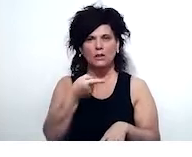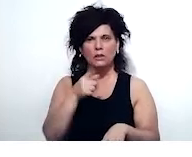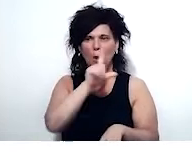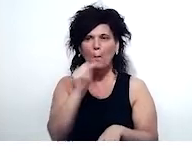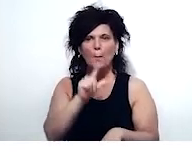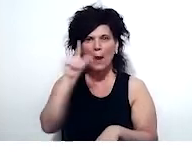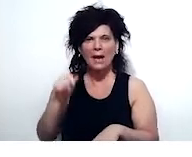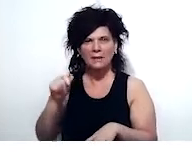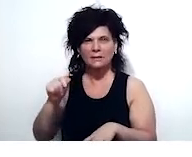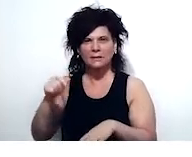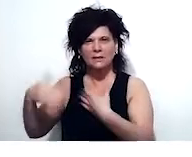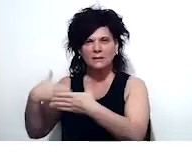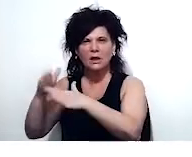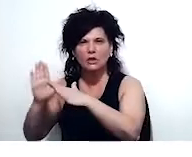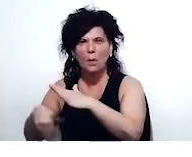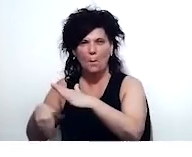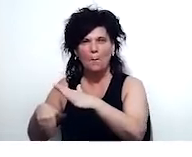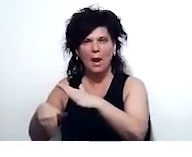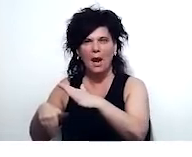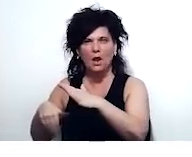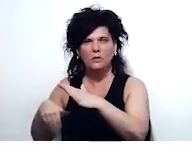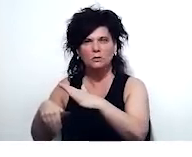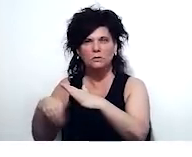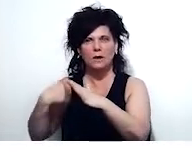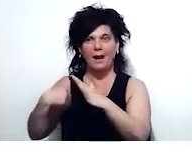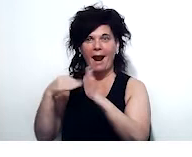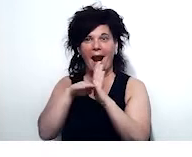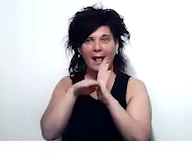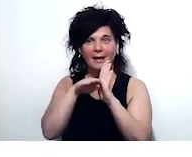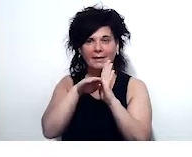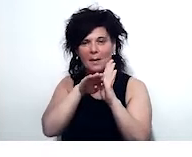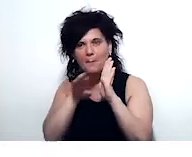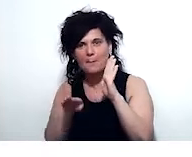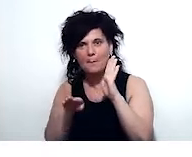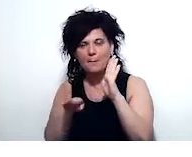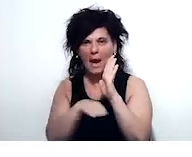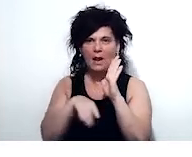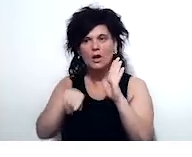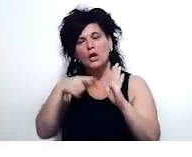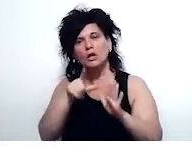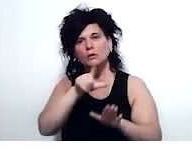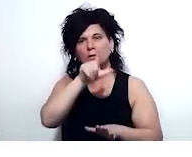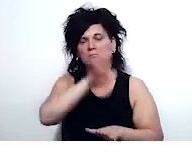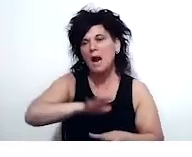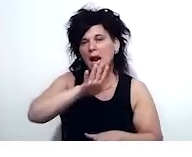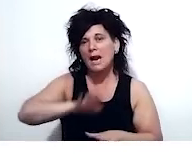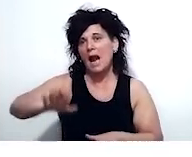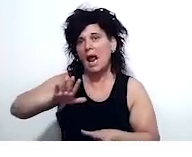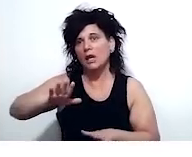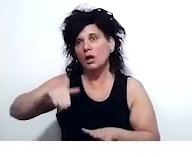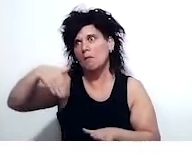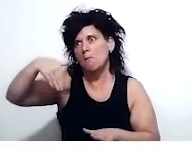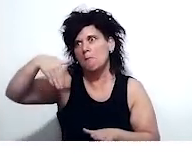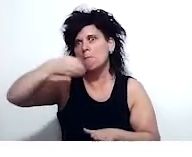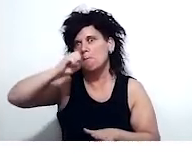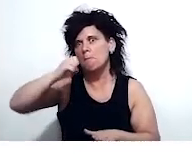Los países menos desarrollados están más abajo que Argentina, y otras regiones están mucho más altas. Por